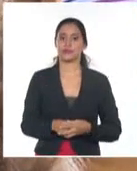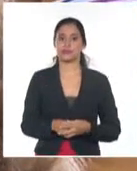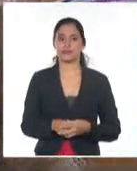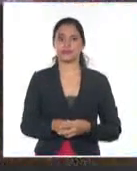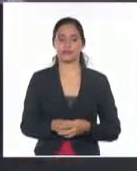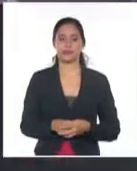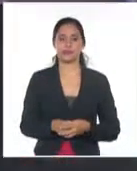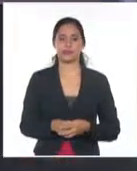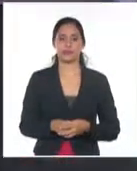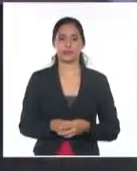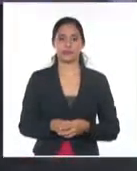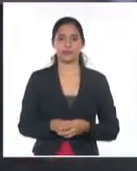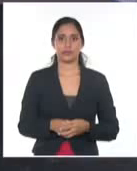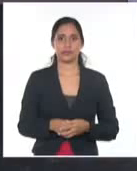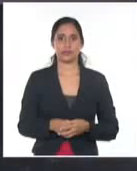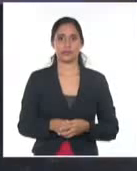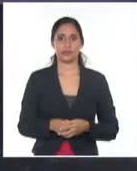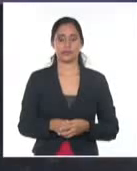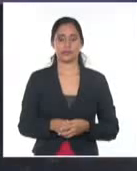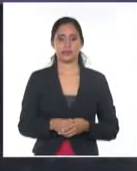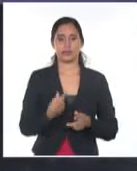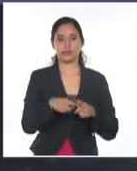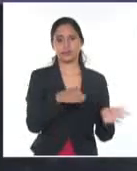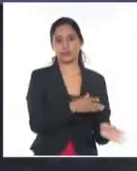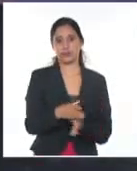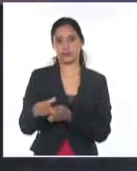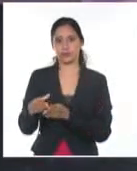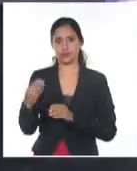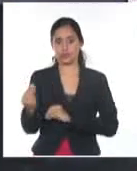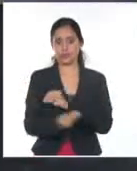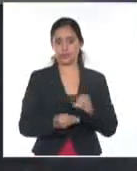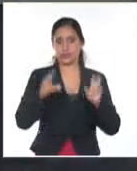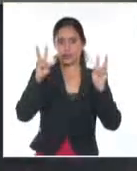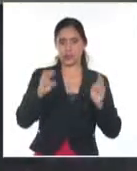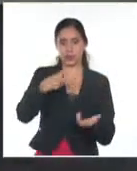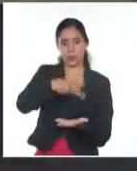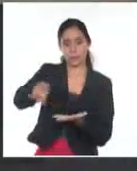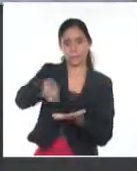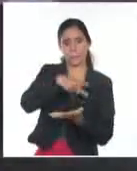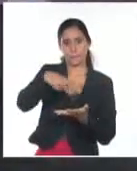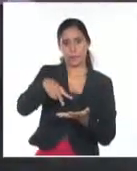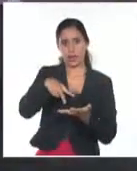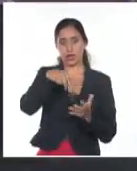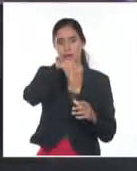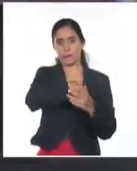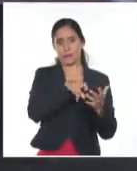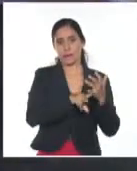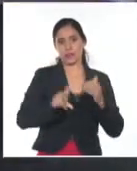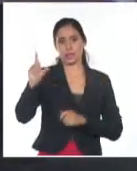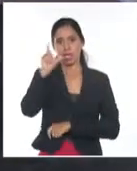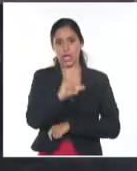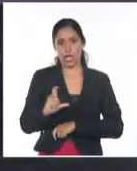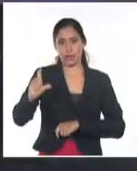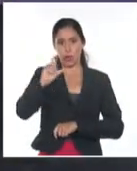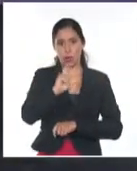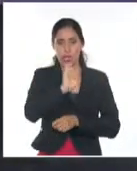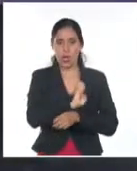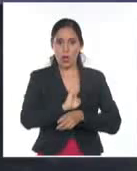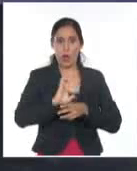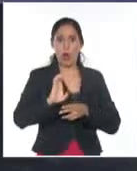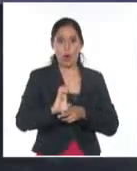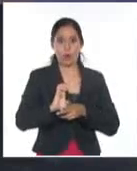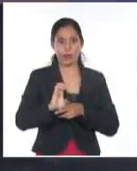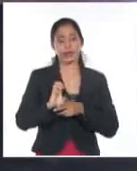Noticias. Ahora hablamos de danza. Por estos días, el Ballet de Camagüey prepara el estreno de la obra Drácula. La pieza